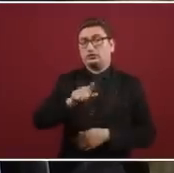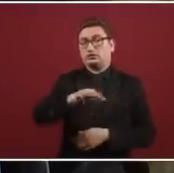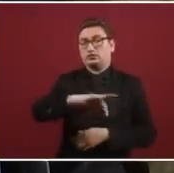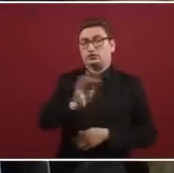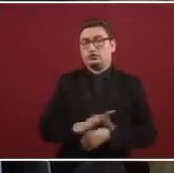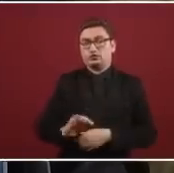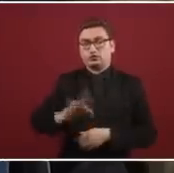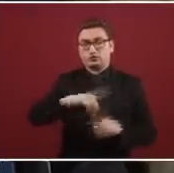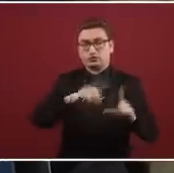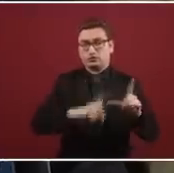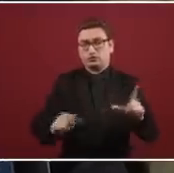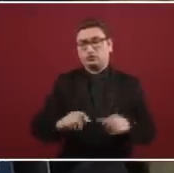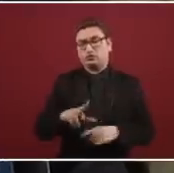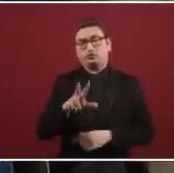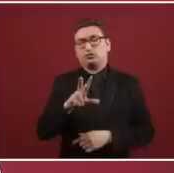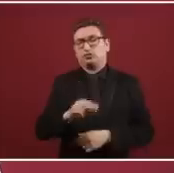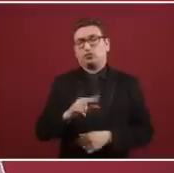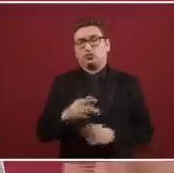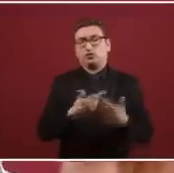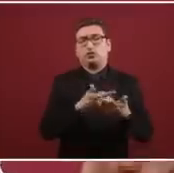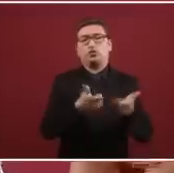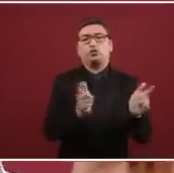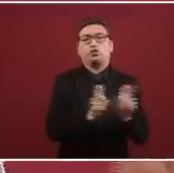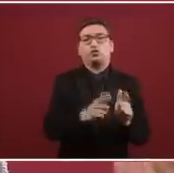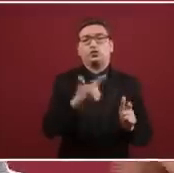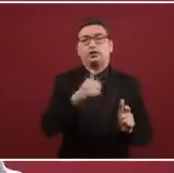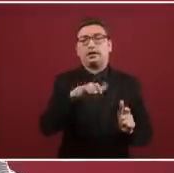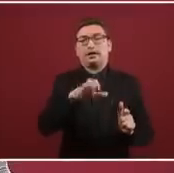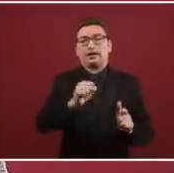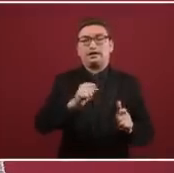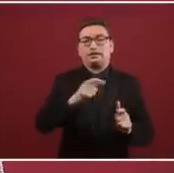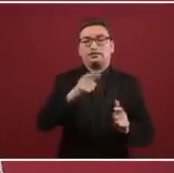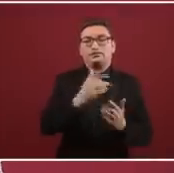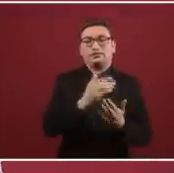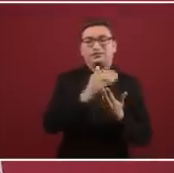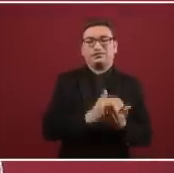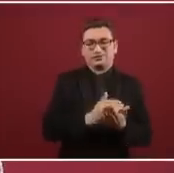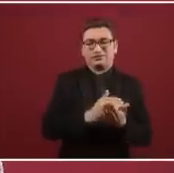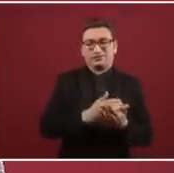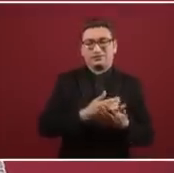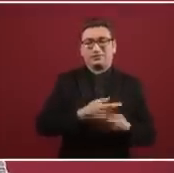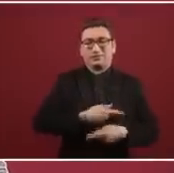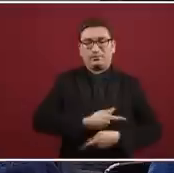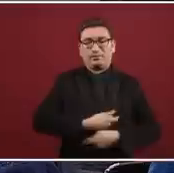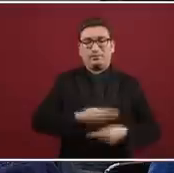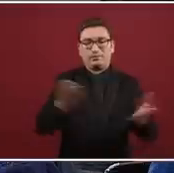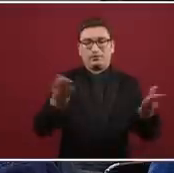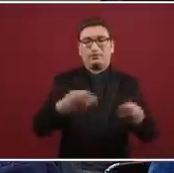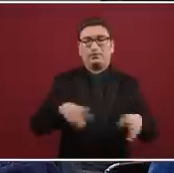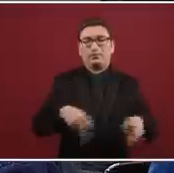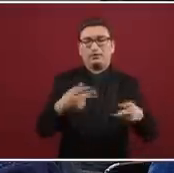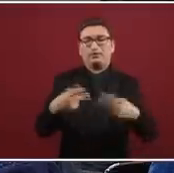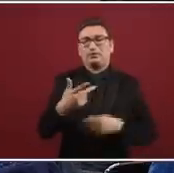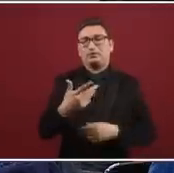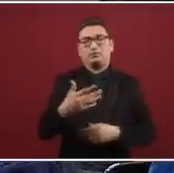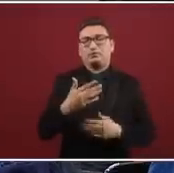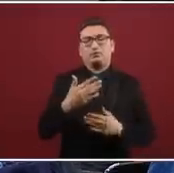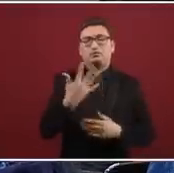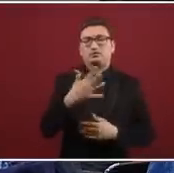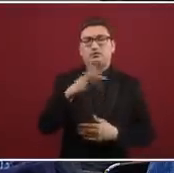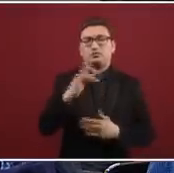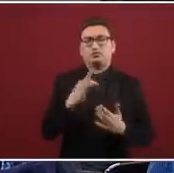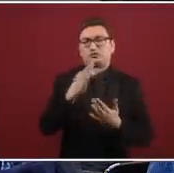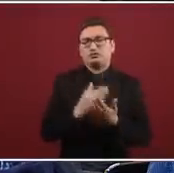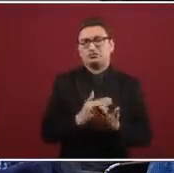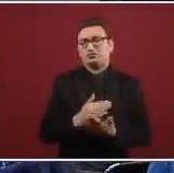es importante. Ese digamos. Grupo de gaseros es el que maneja el volumen más pequeño de distribución, menos del